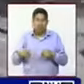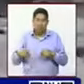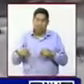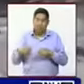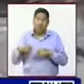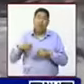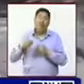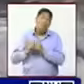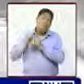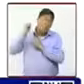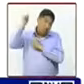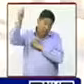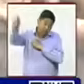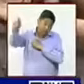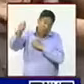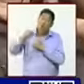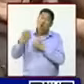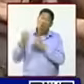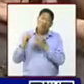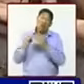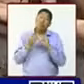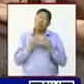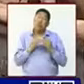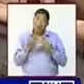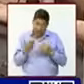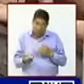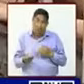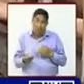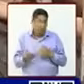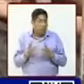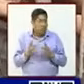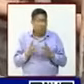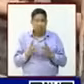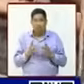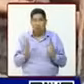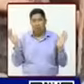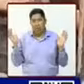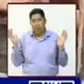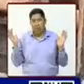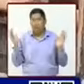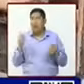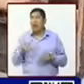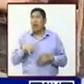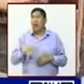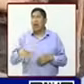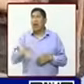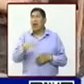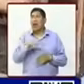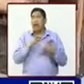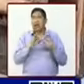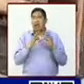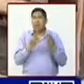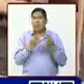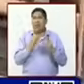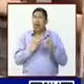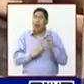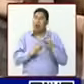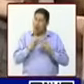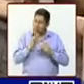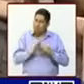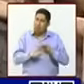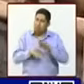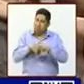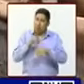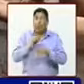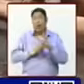otras comunidades aguas abajo. De aquí de cerca los familiares ya hemos hecho pasar, pero algunos